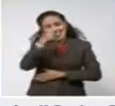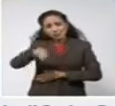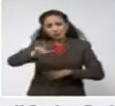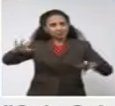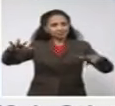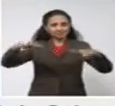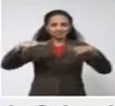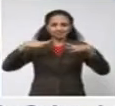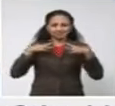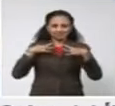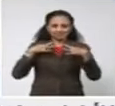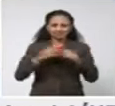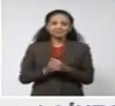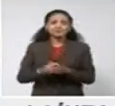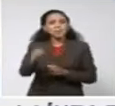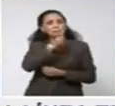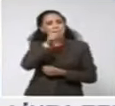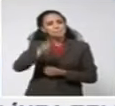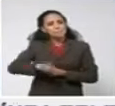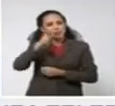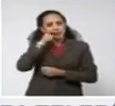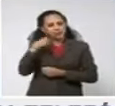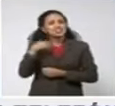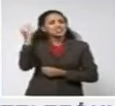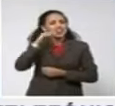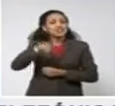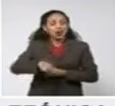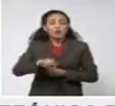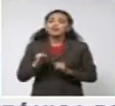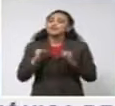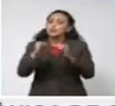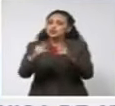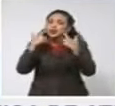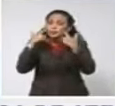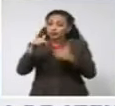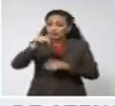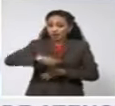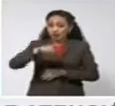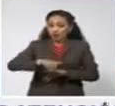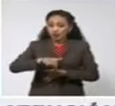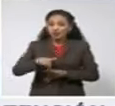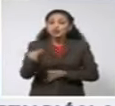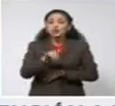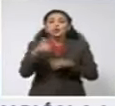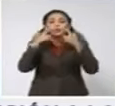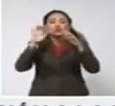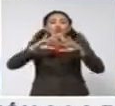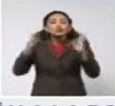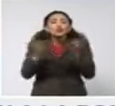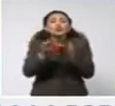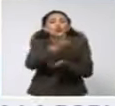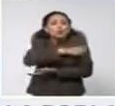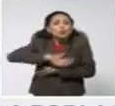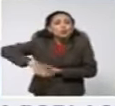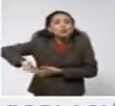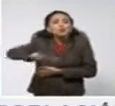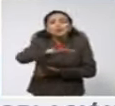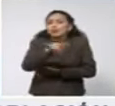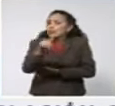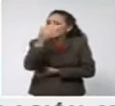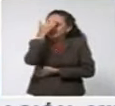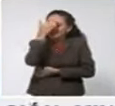a Abdiel, que sabemos que ahora hace algunos comentarios importantes. Y muy importante a toda la población que